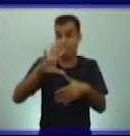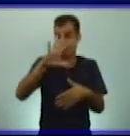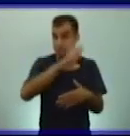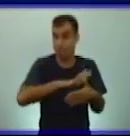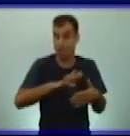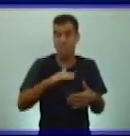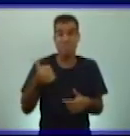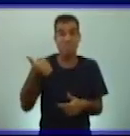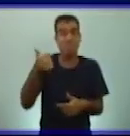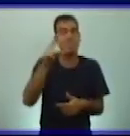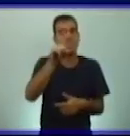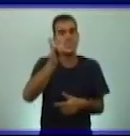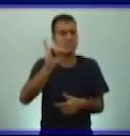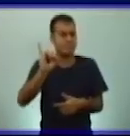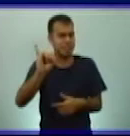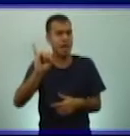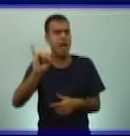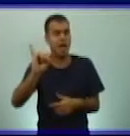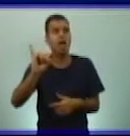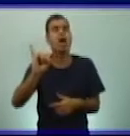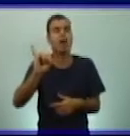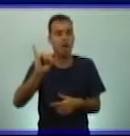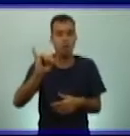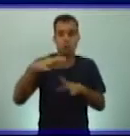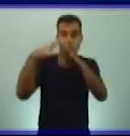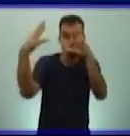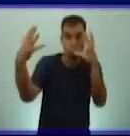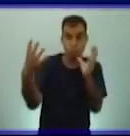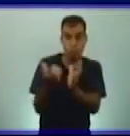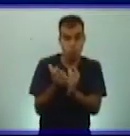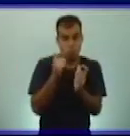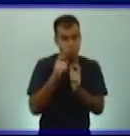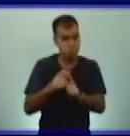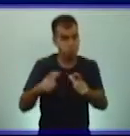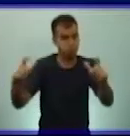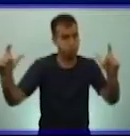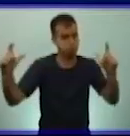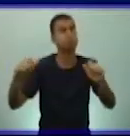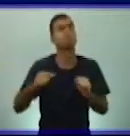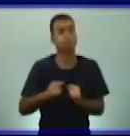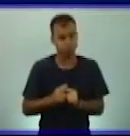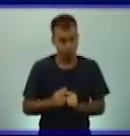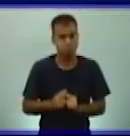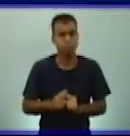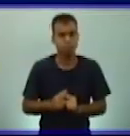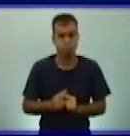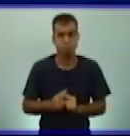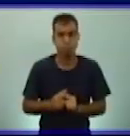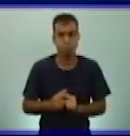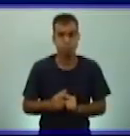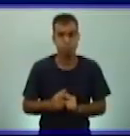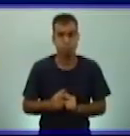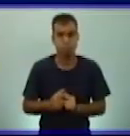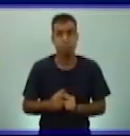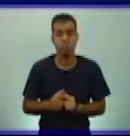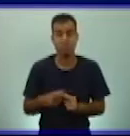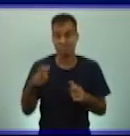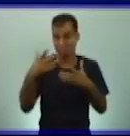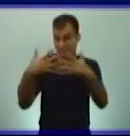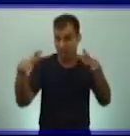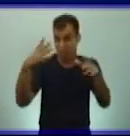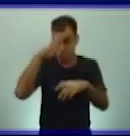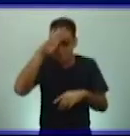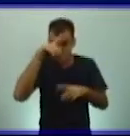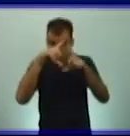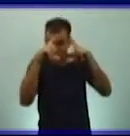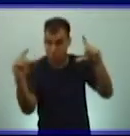la decimosexta a nivel mundial. Por tanto, cuando hablamos de la República de Cuba, se incluyen las más